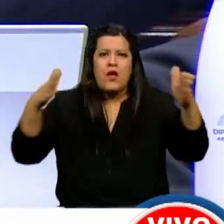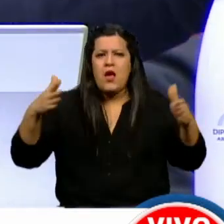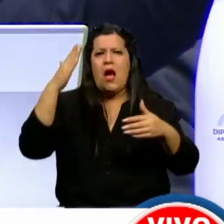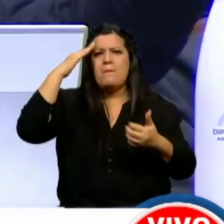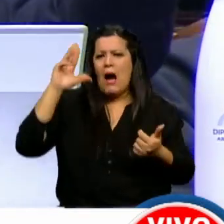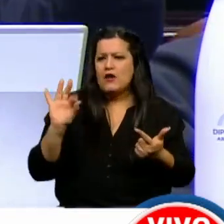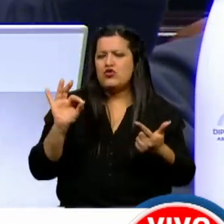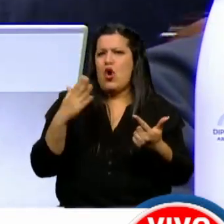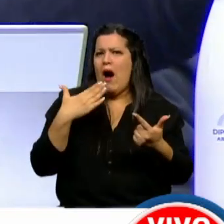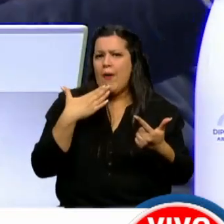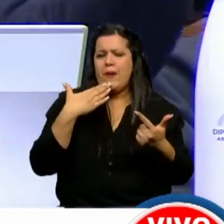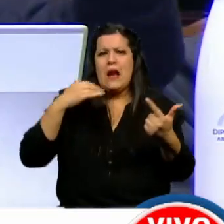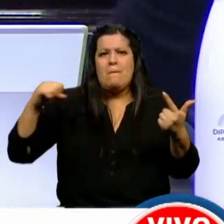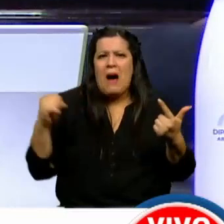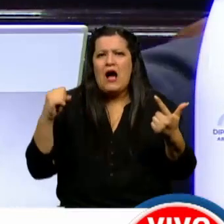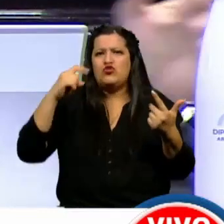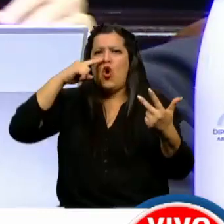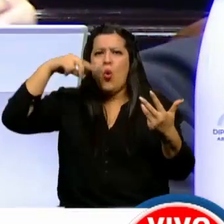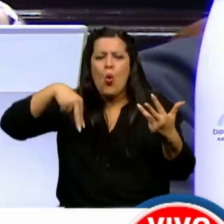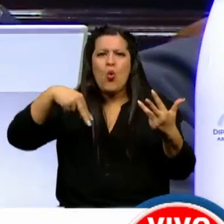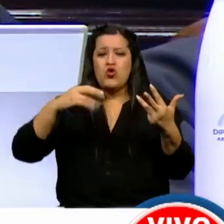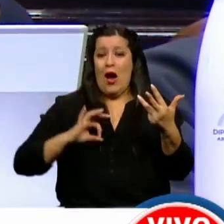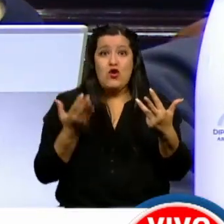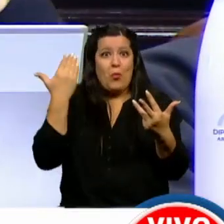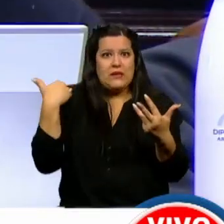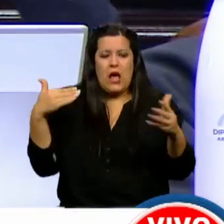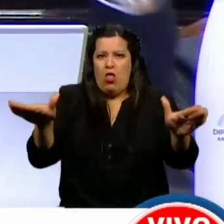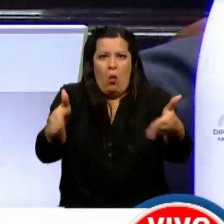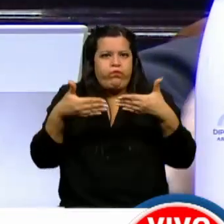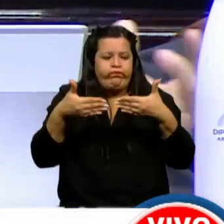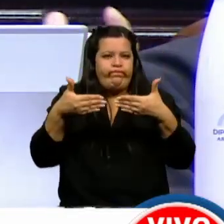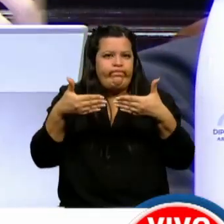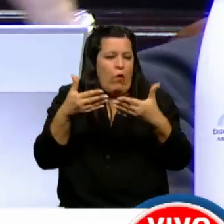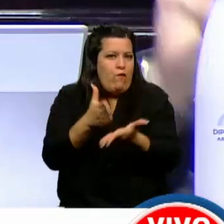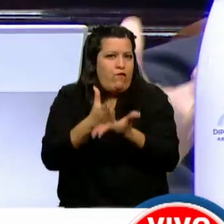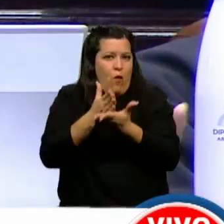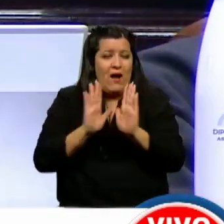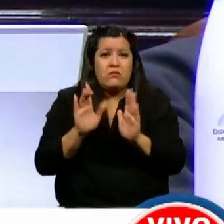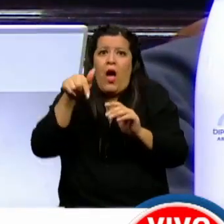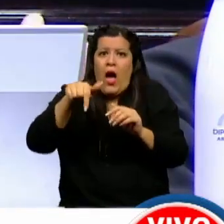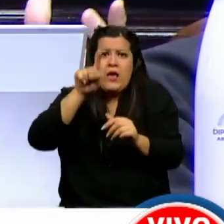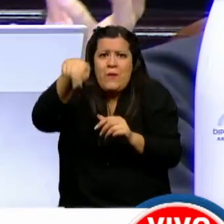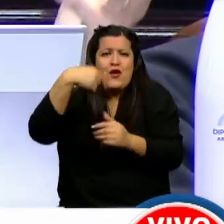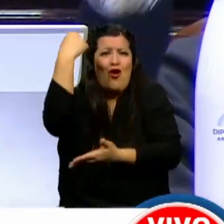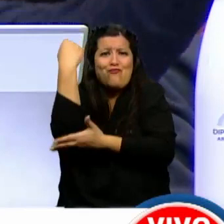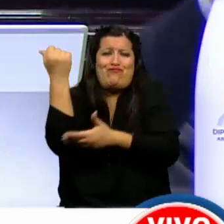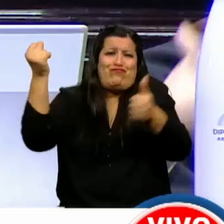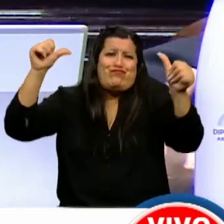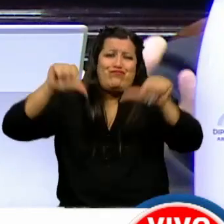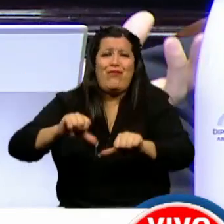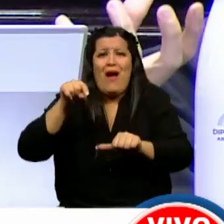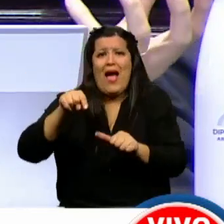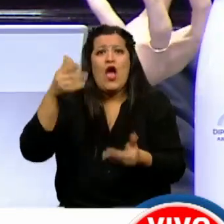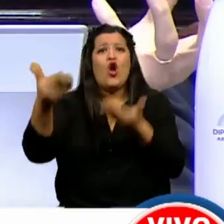marzo, abril, mayo, junio del año pasado, en donde obviamente el derrumbe de la economía es la base